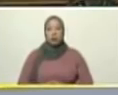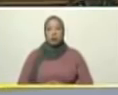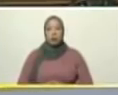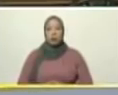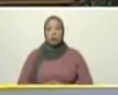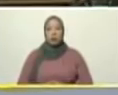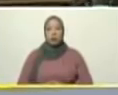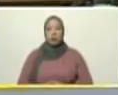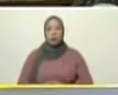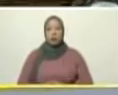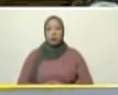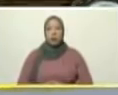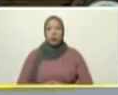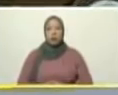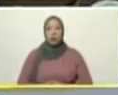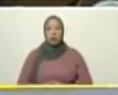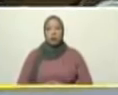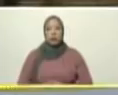Y